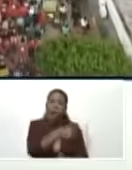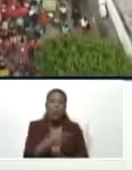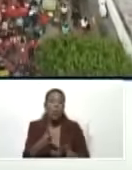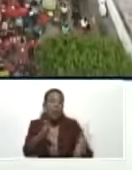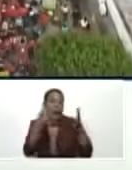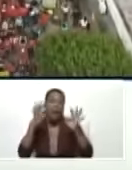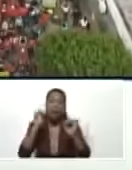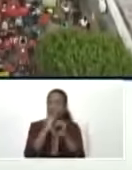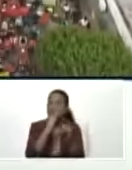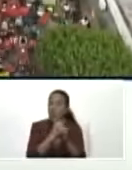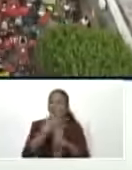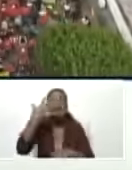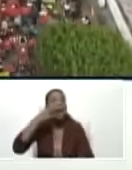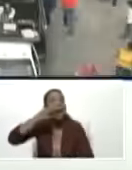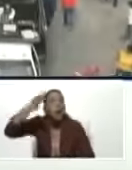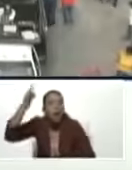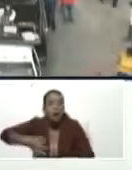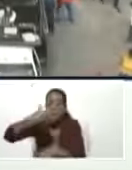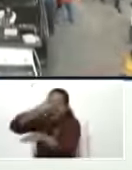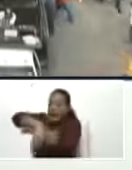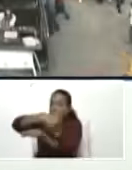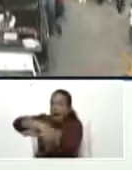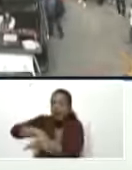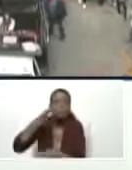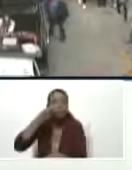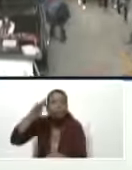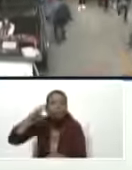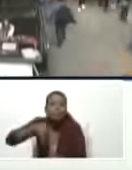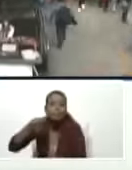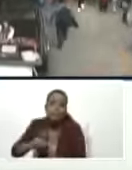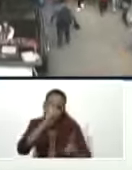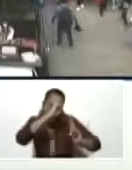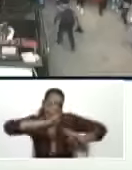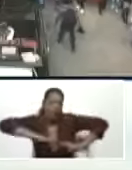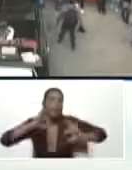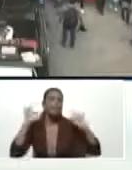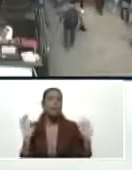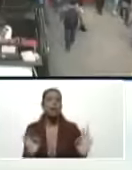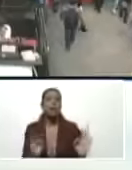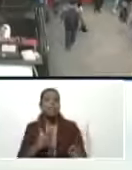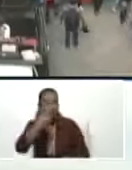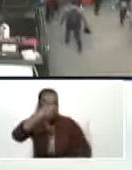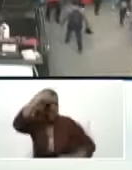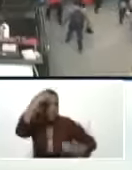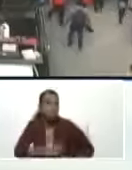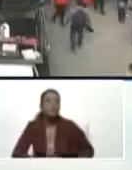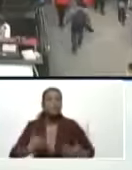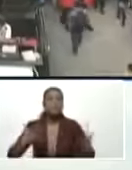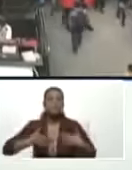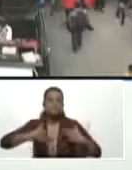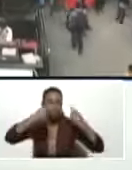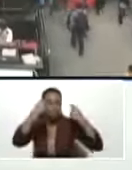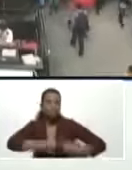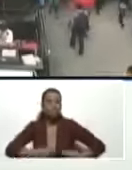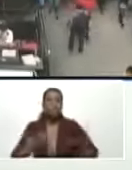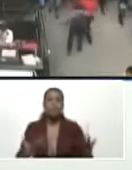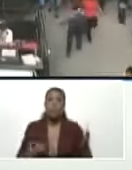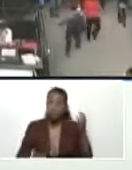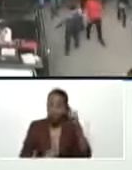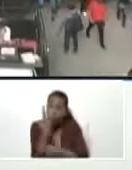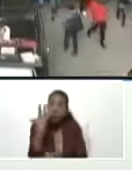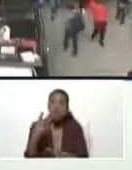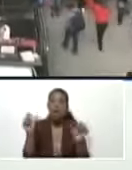en las redes, se gana en la calle. Para que respeten, para que sean serios. Vamos a construir